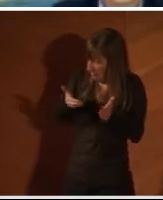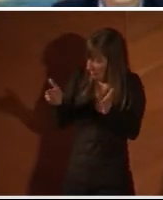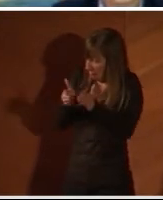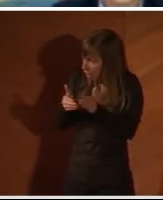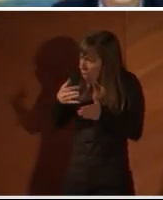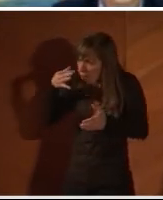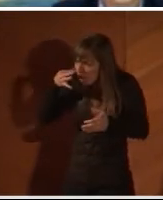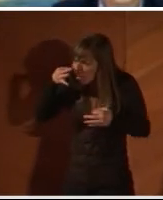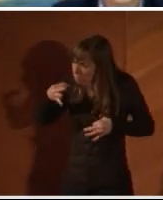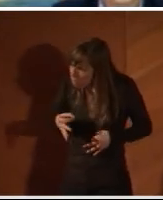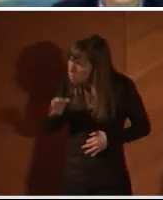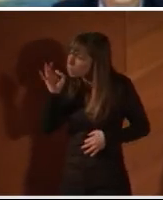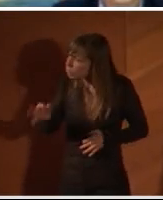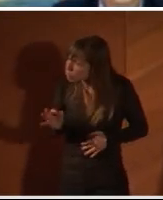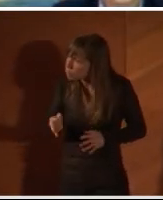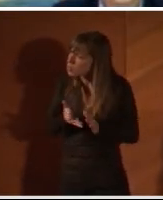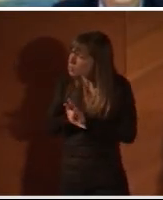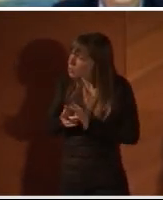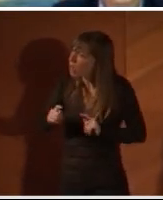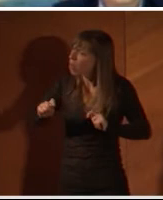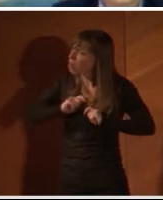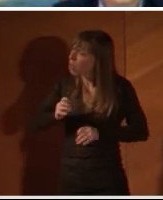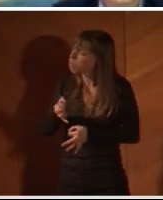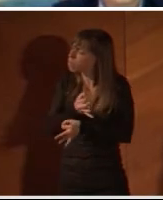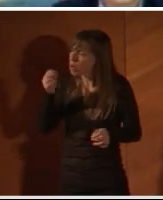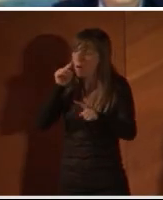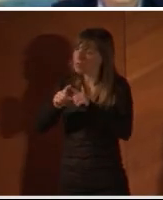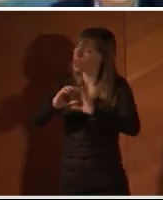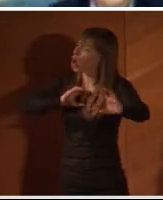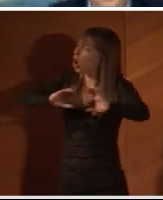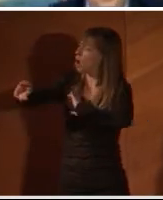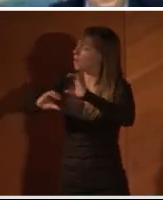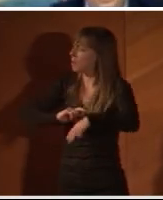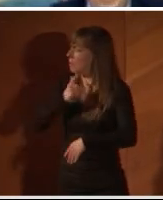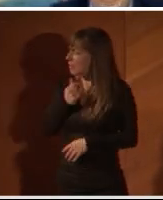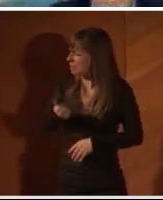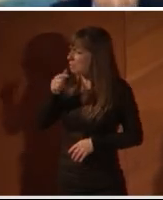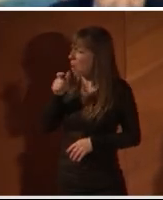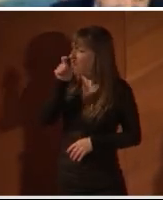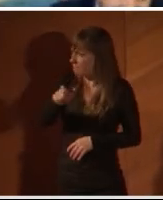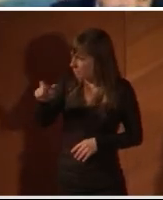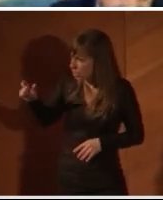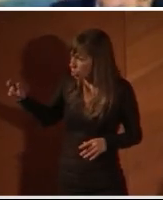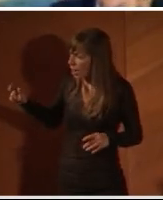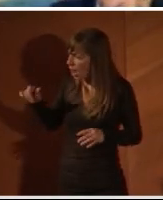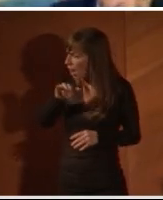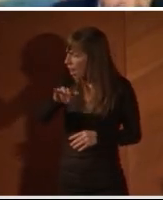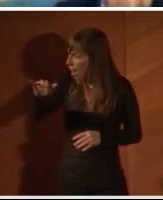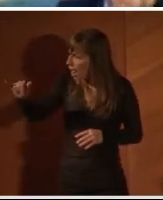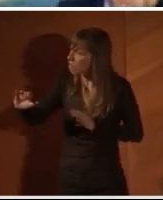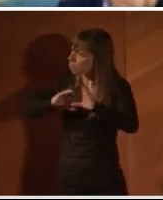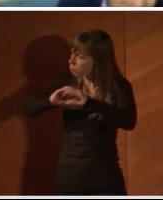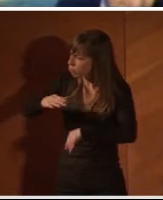realidad entendemos que es un entorno perfecto para fomentar la participación, porque la cercanía a la ciudadanía es mayor, pero por otro